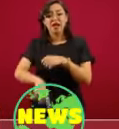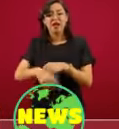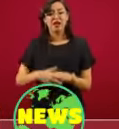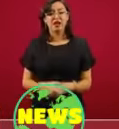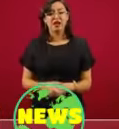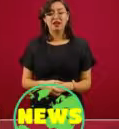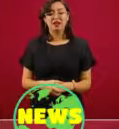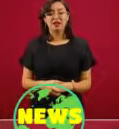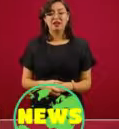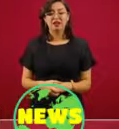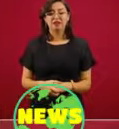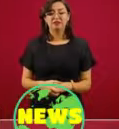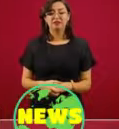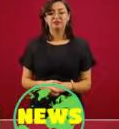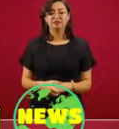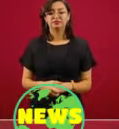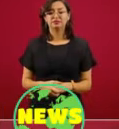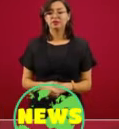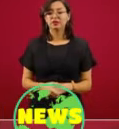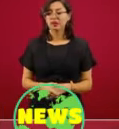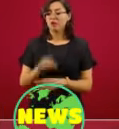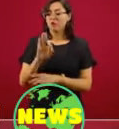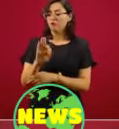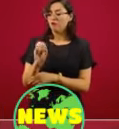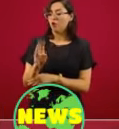causó el FOBAPROA,